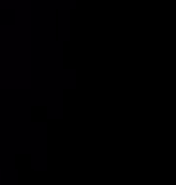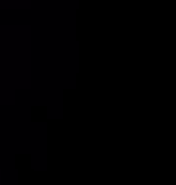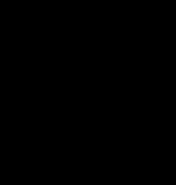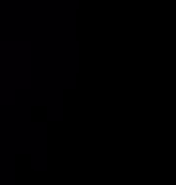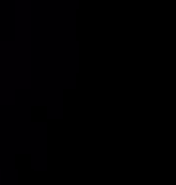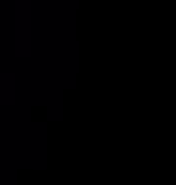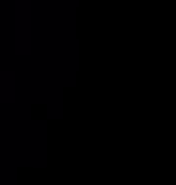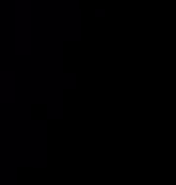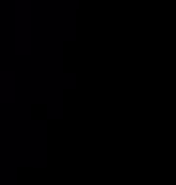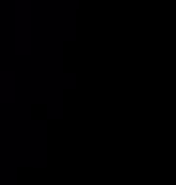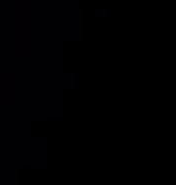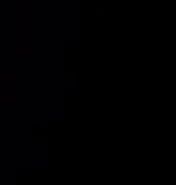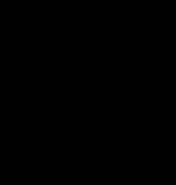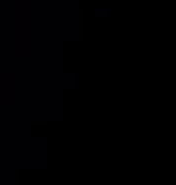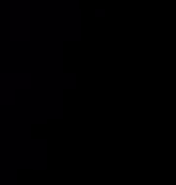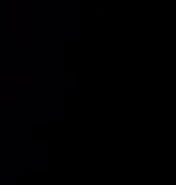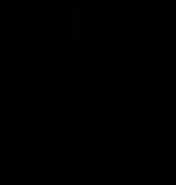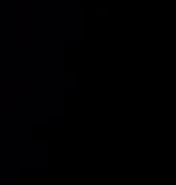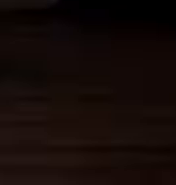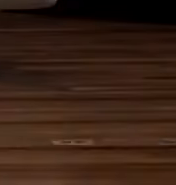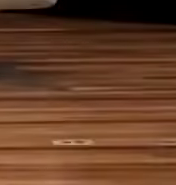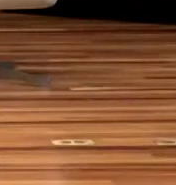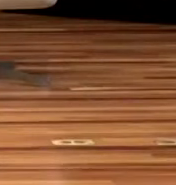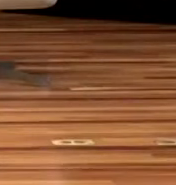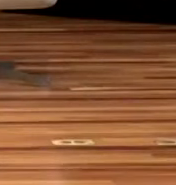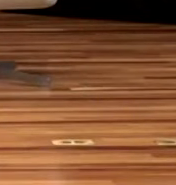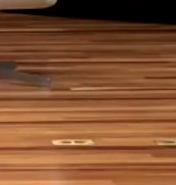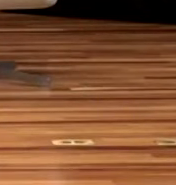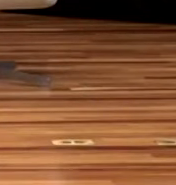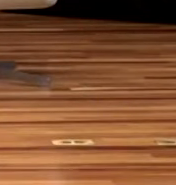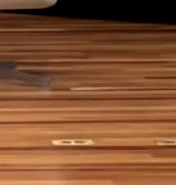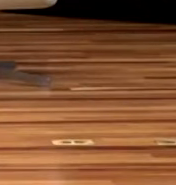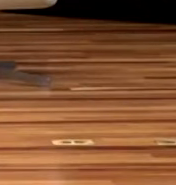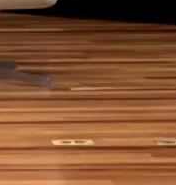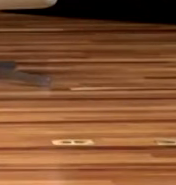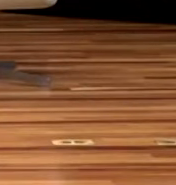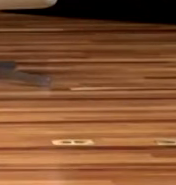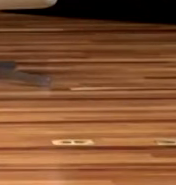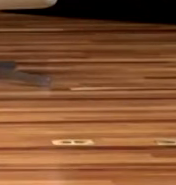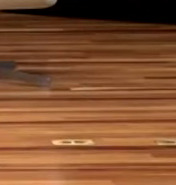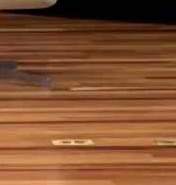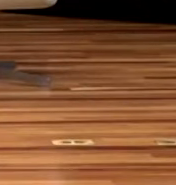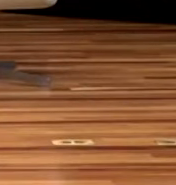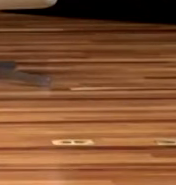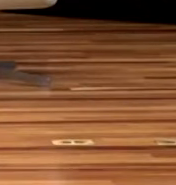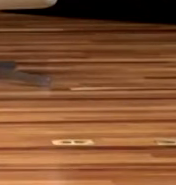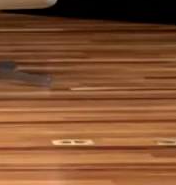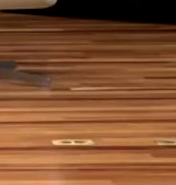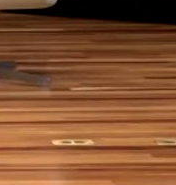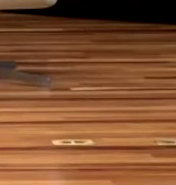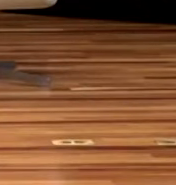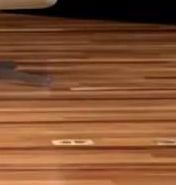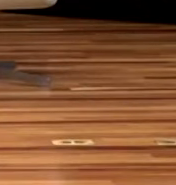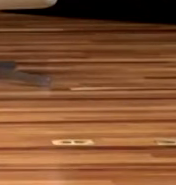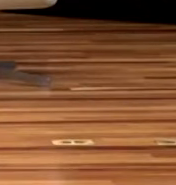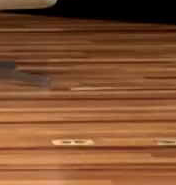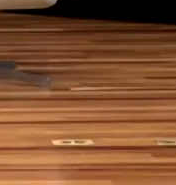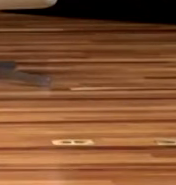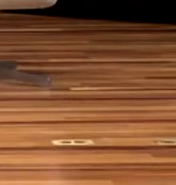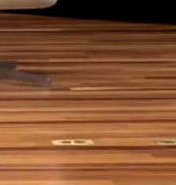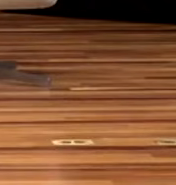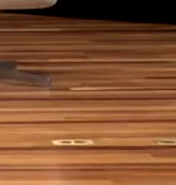quisiéramos escucharle, yo creo que el país y obviamente el Colegio Federado quisiera escucharle a usted un compromiso frente al tema